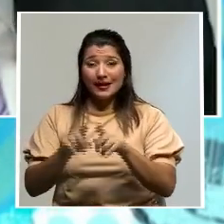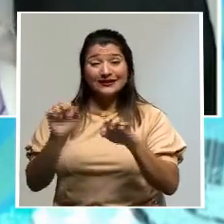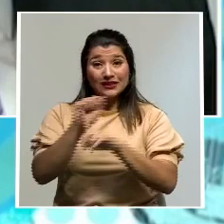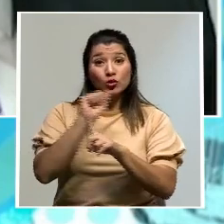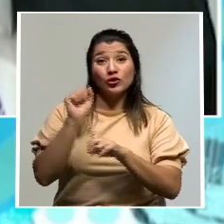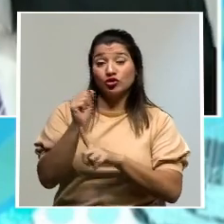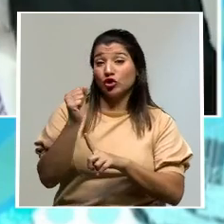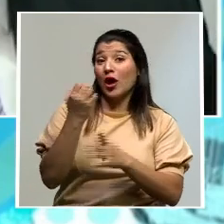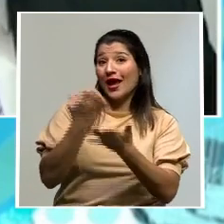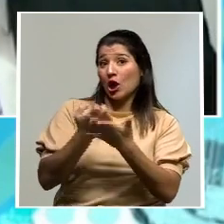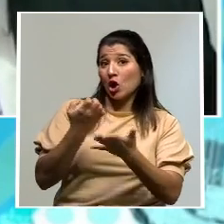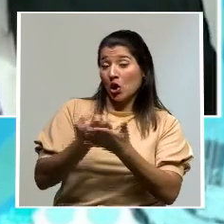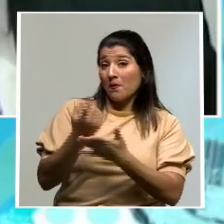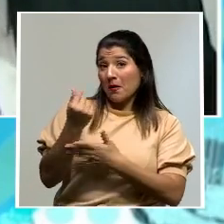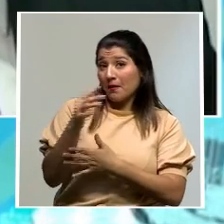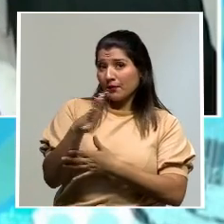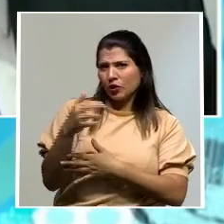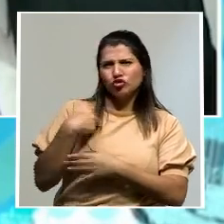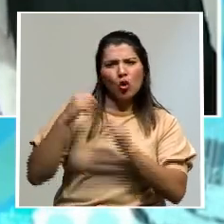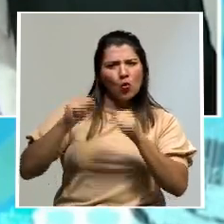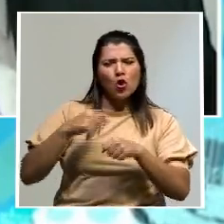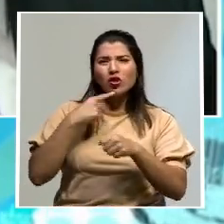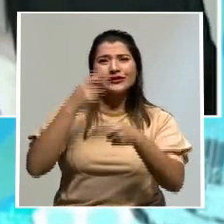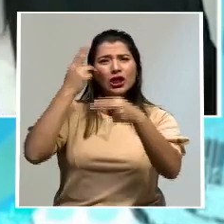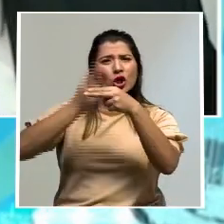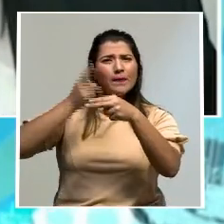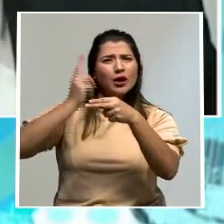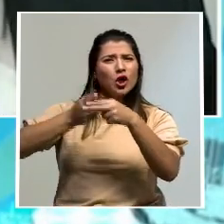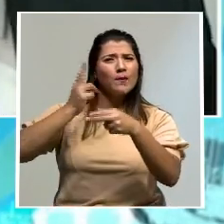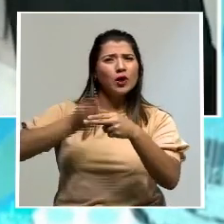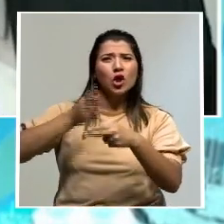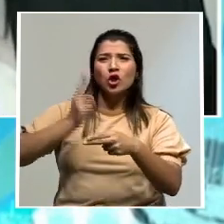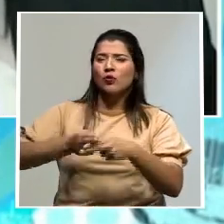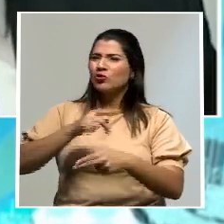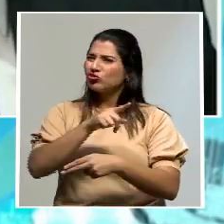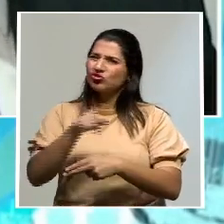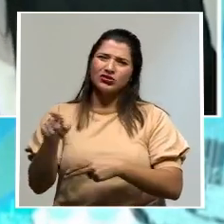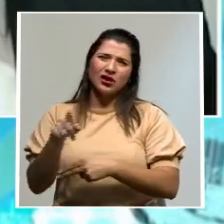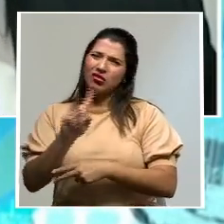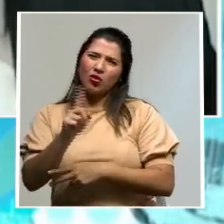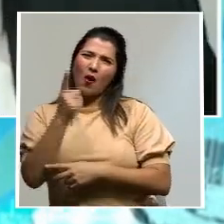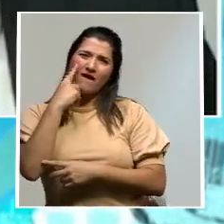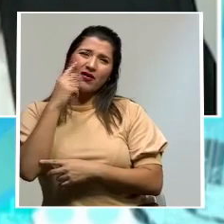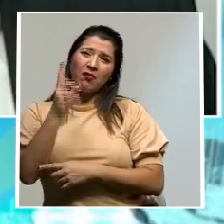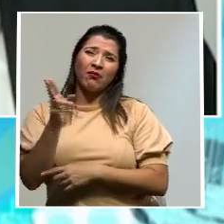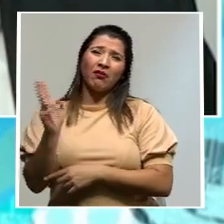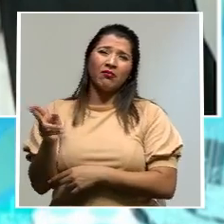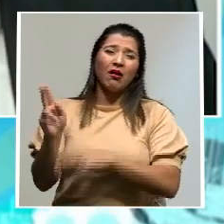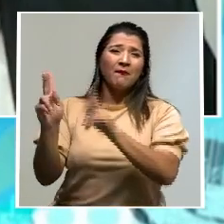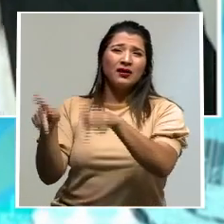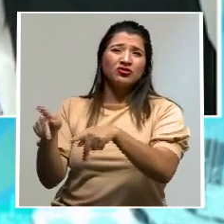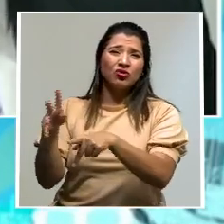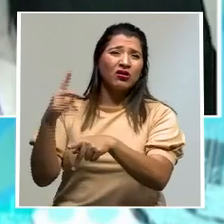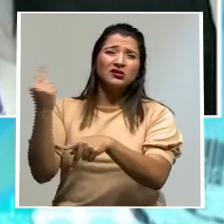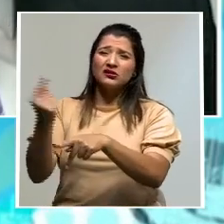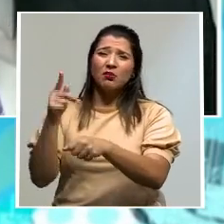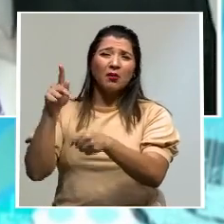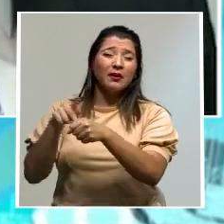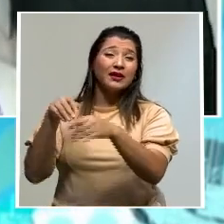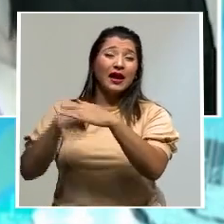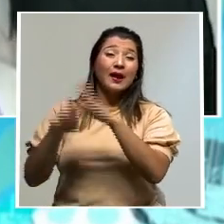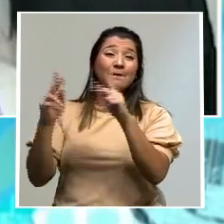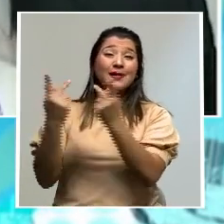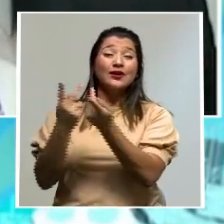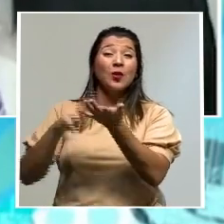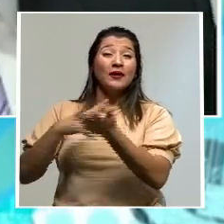Puedo darle todos los nombres que usted quiera y no va a encontrar los nombres repetidos de gobiernos anteriores del Partido de Liberación Nacional, pero todos ellos con